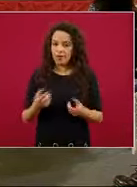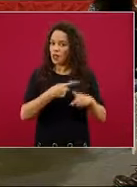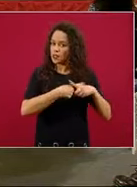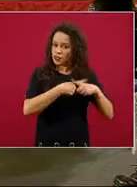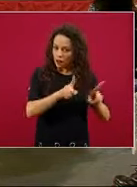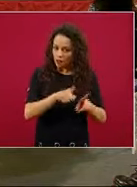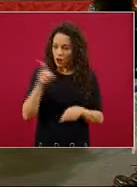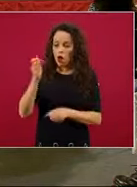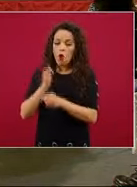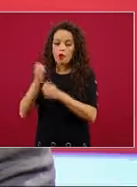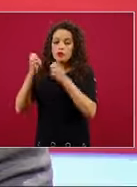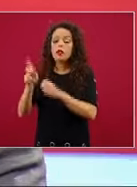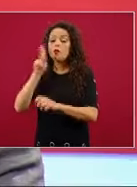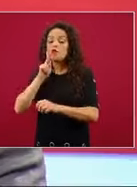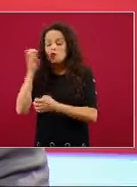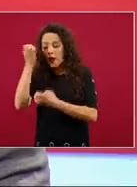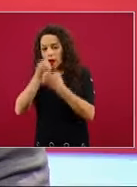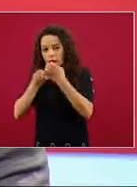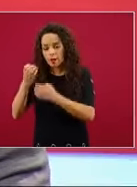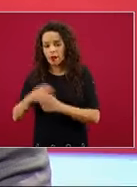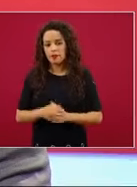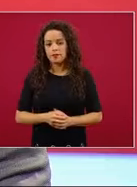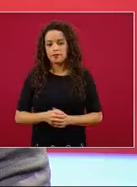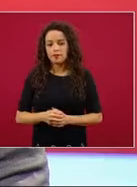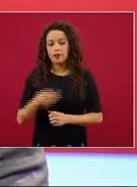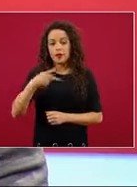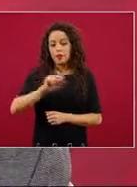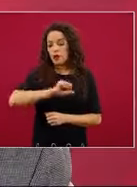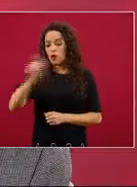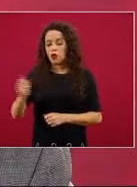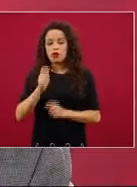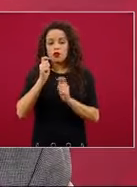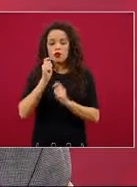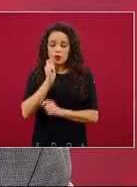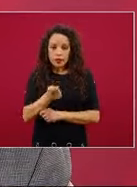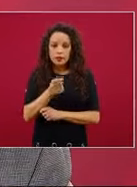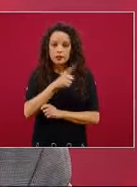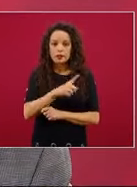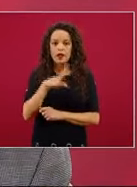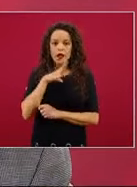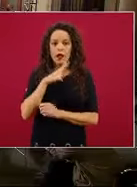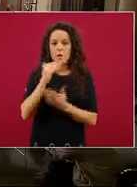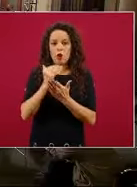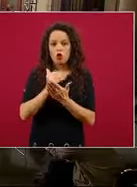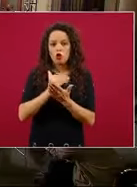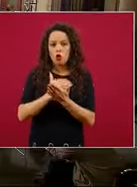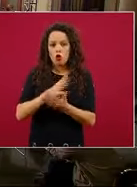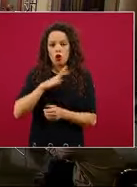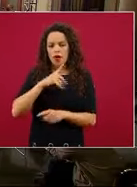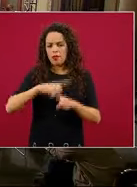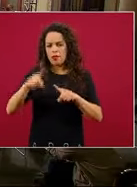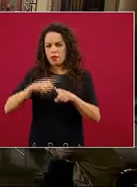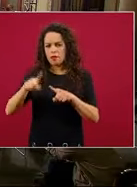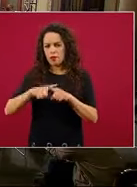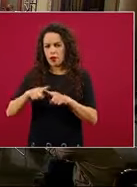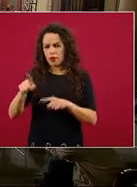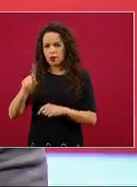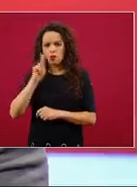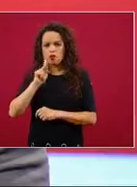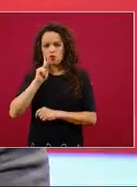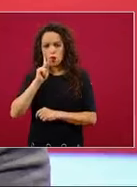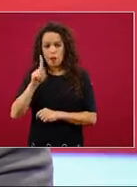de seguridad que por protocolo tienen todos los ensayos clínicos es un grupo humano de